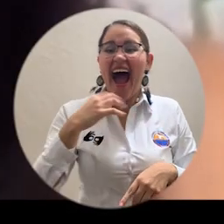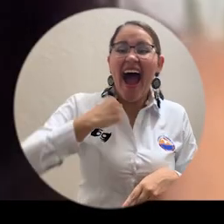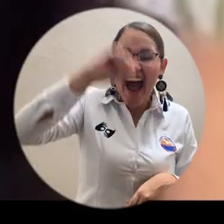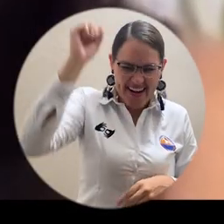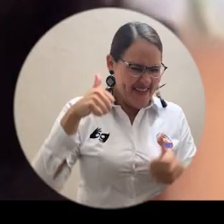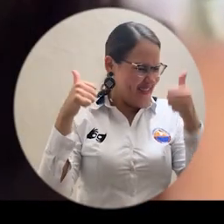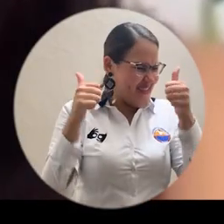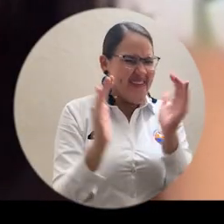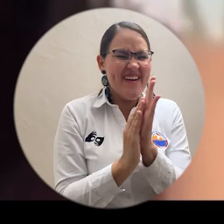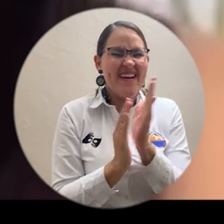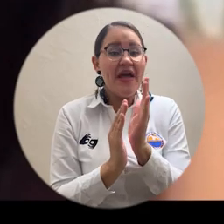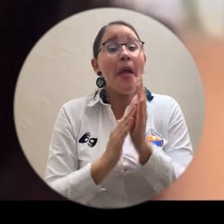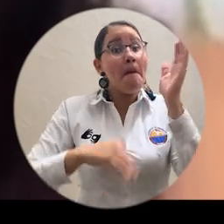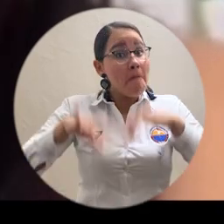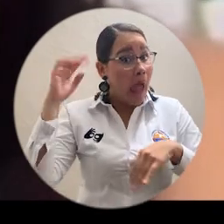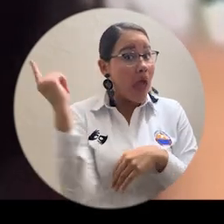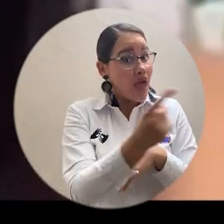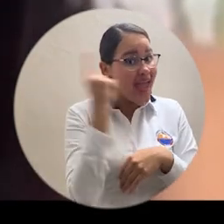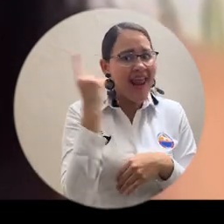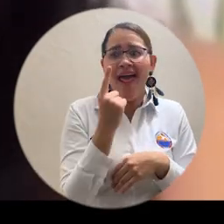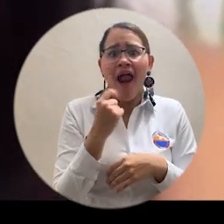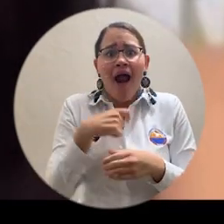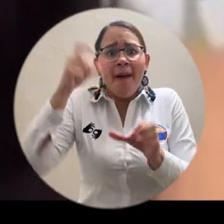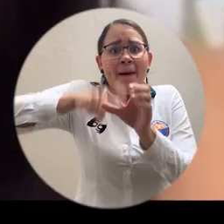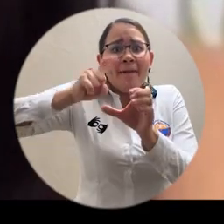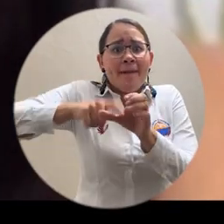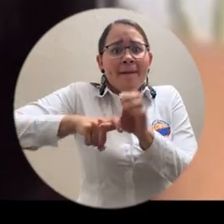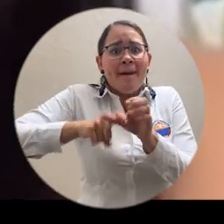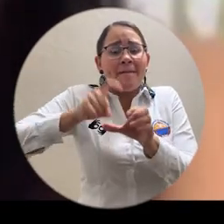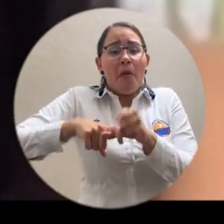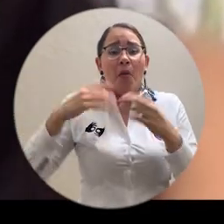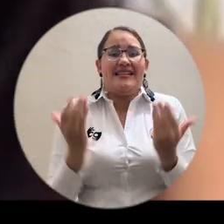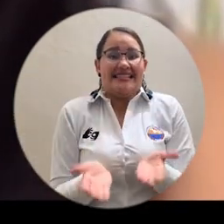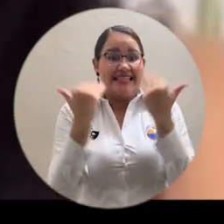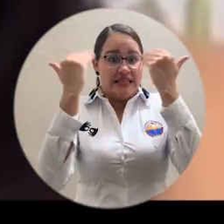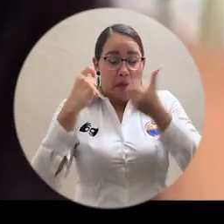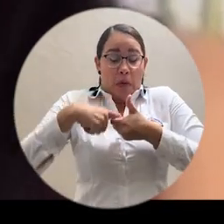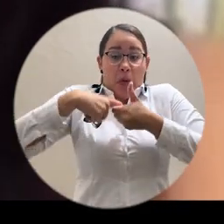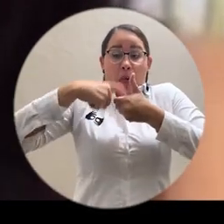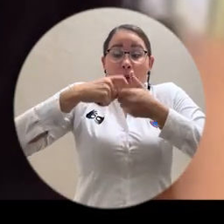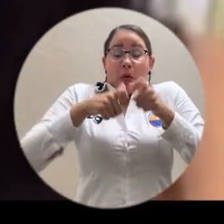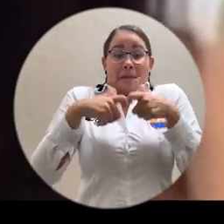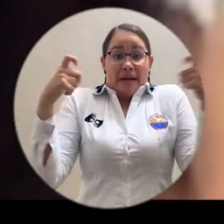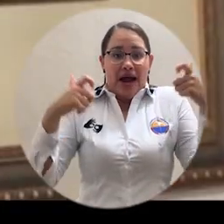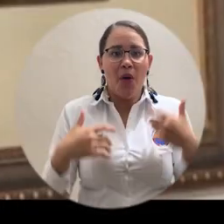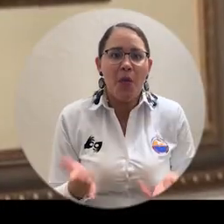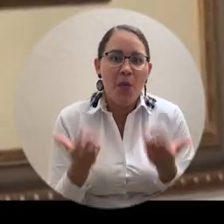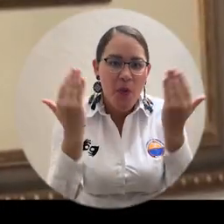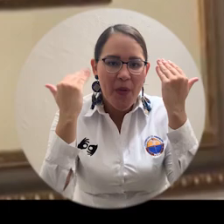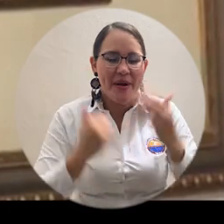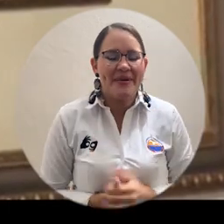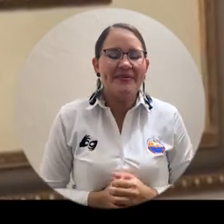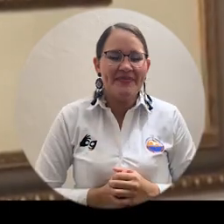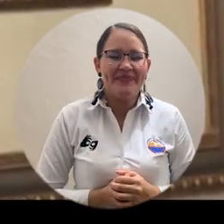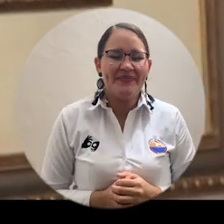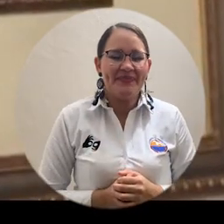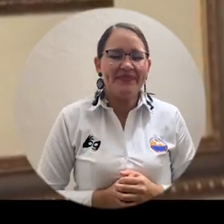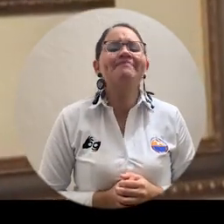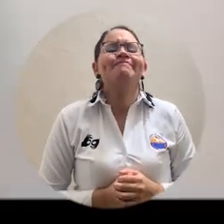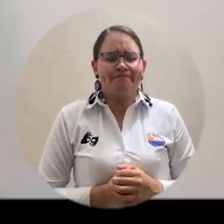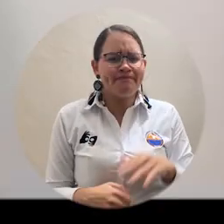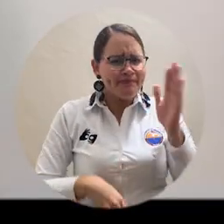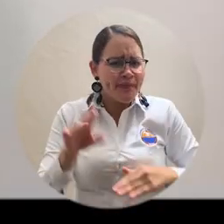tener más seguidores, más visibilidad, más contacto con las personas. Ha sido uno de los métodos que hemos utilizado. Se lograron los